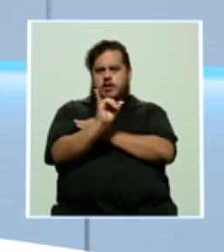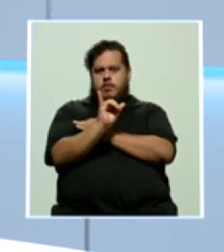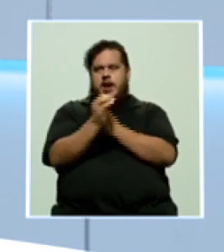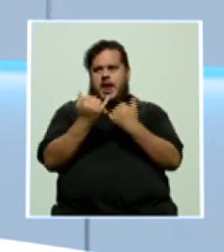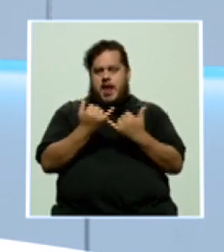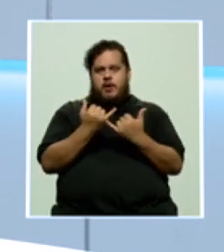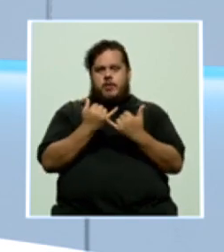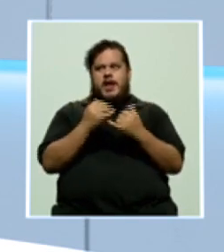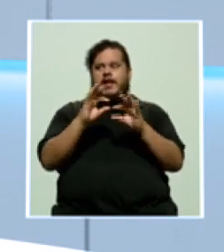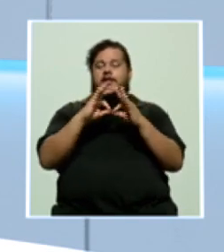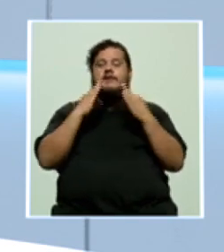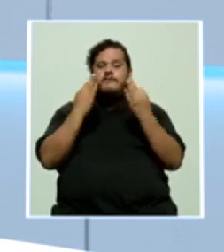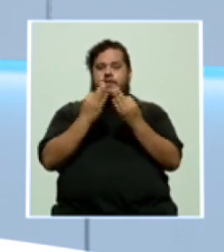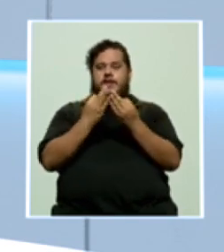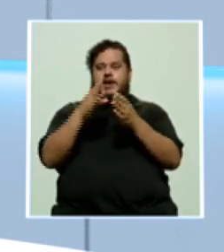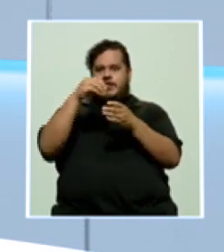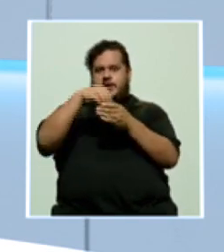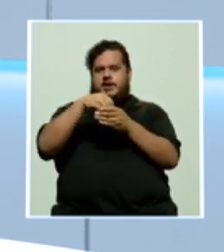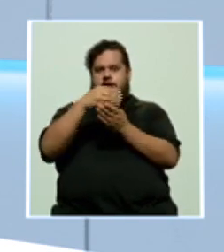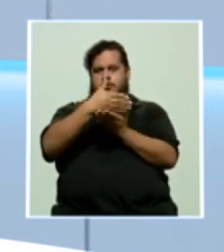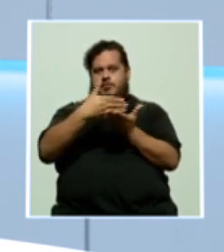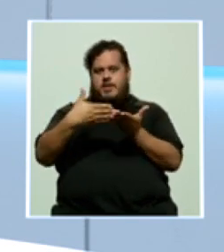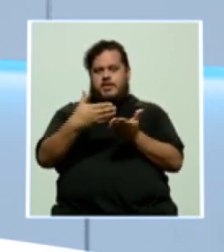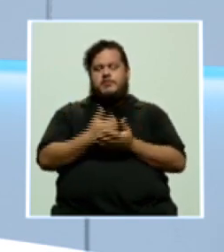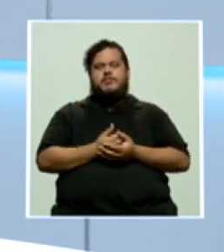ahora familias de ingresos medios.